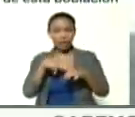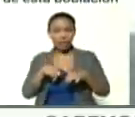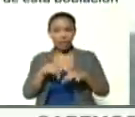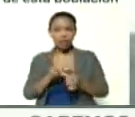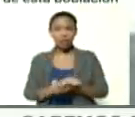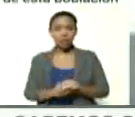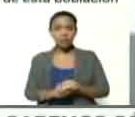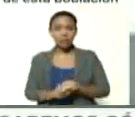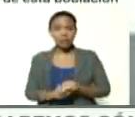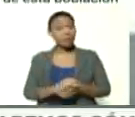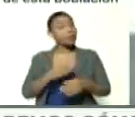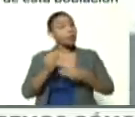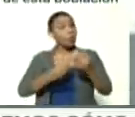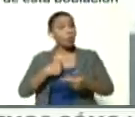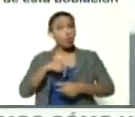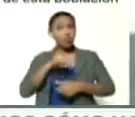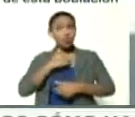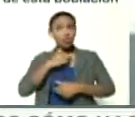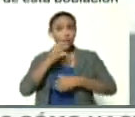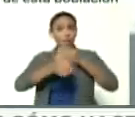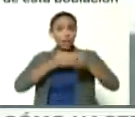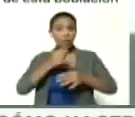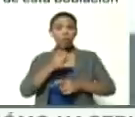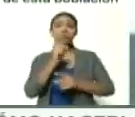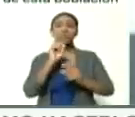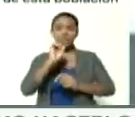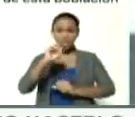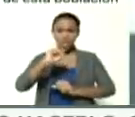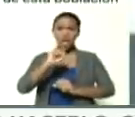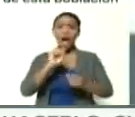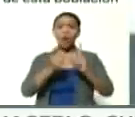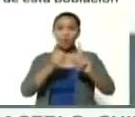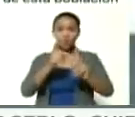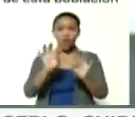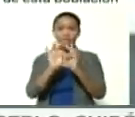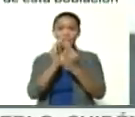Y como les hemos dicho, sí hubo familias que se fueron,